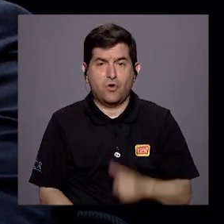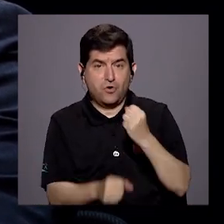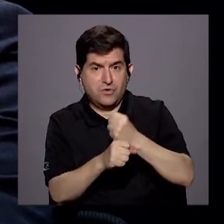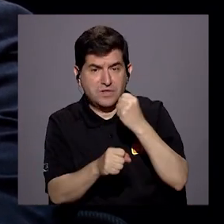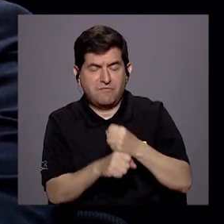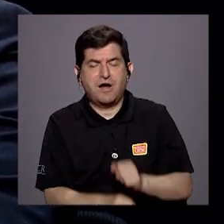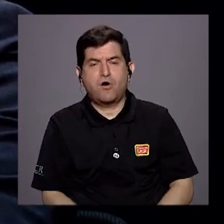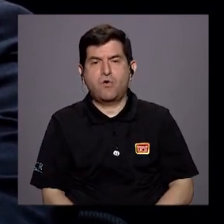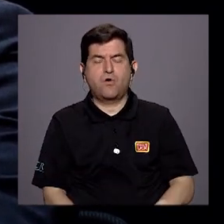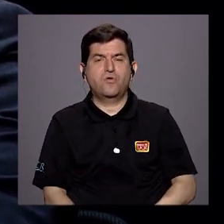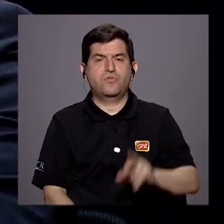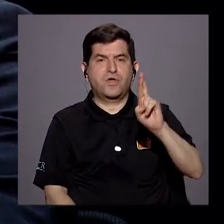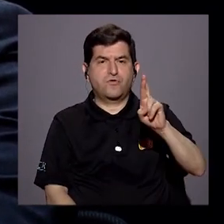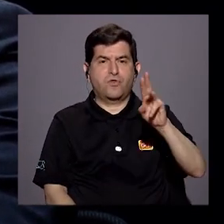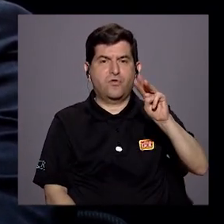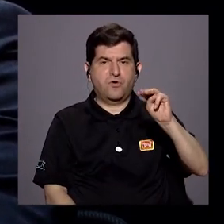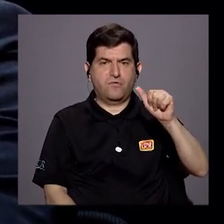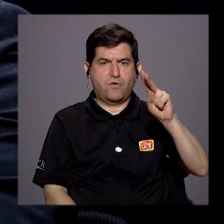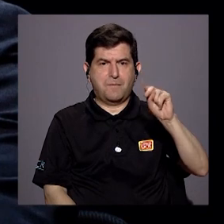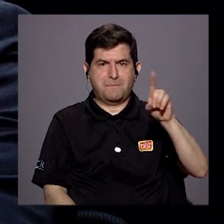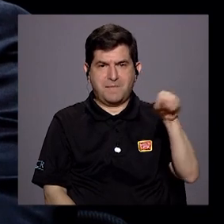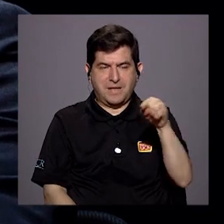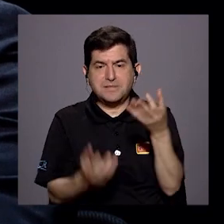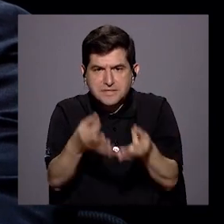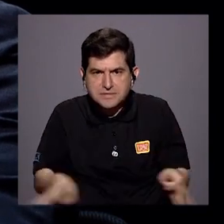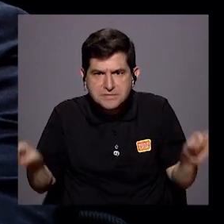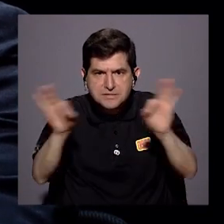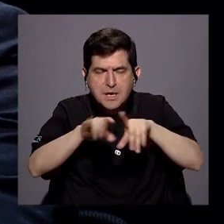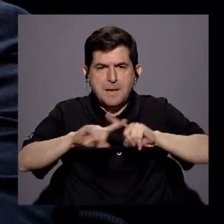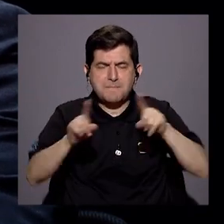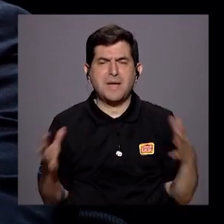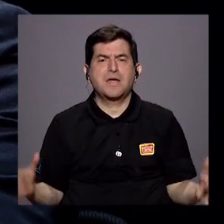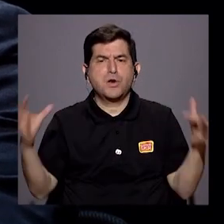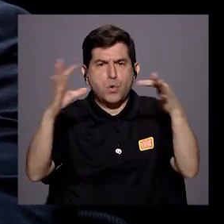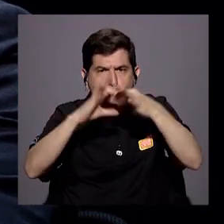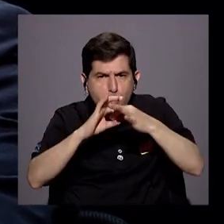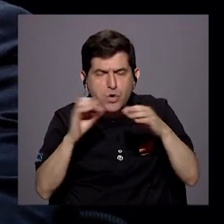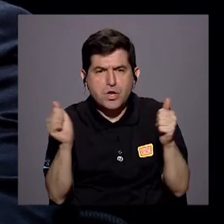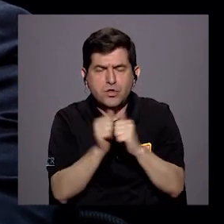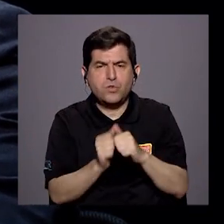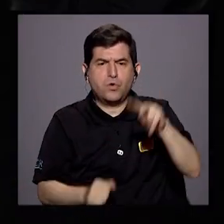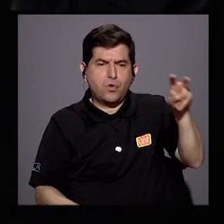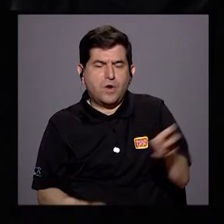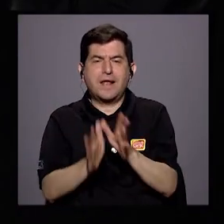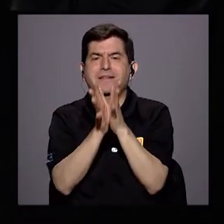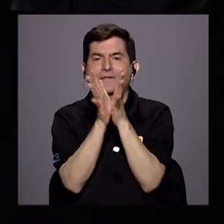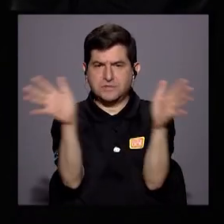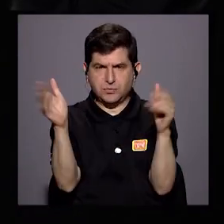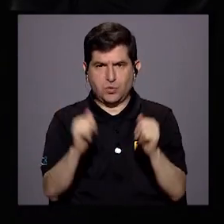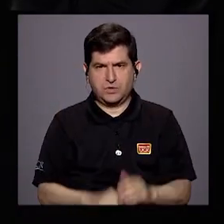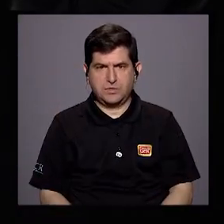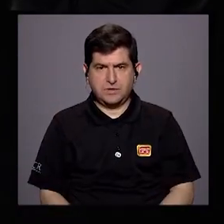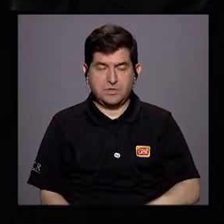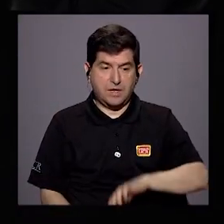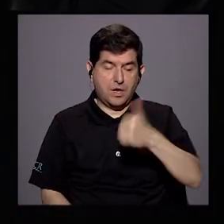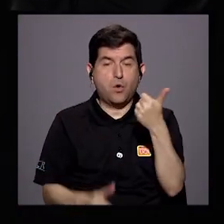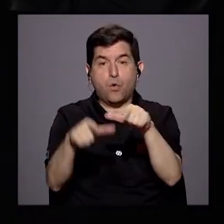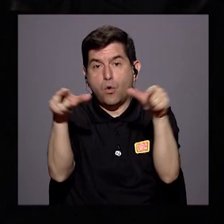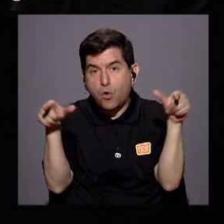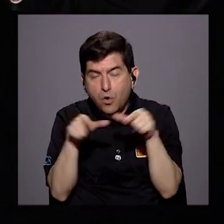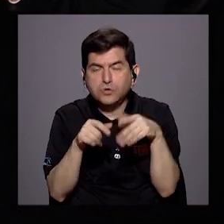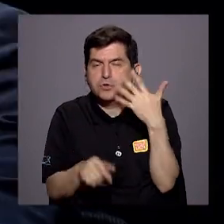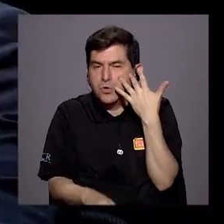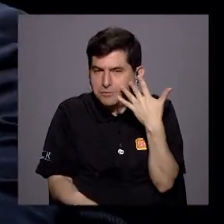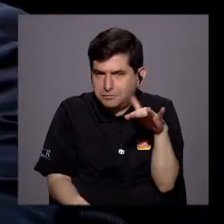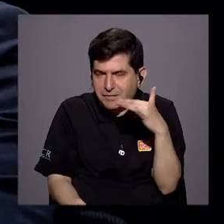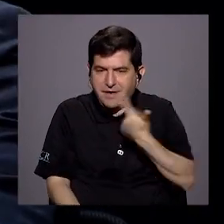trabajo de dolor fue ha sido un trabajo fenomenal pero como éste está asociado directamente con el transporte público es otro de los lugares donde